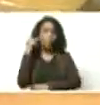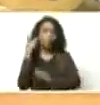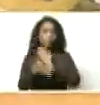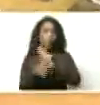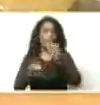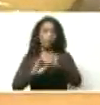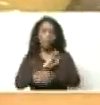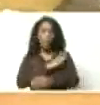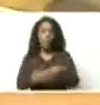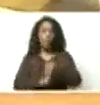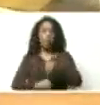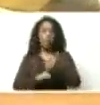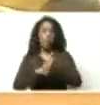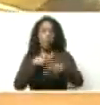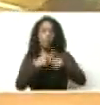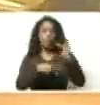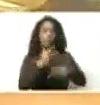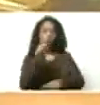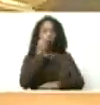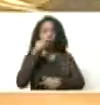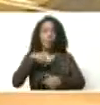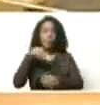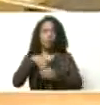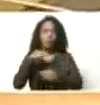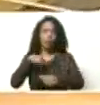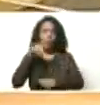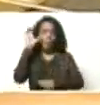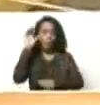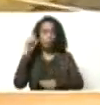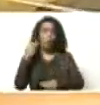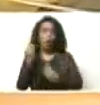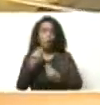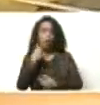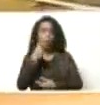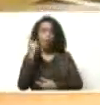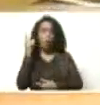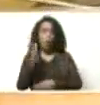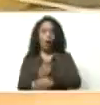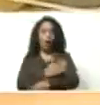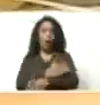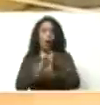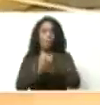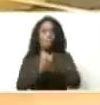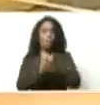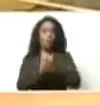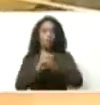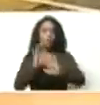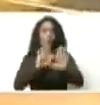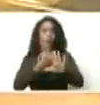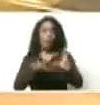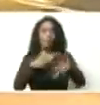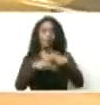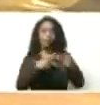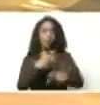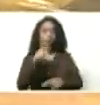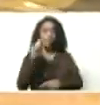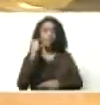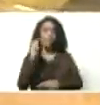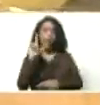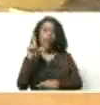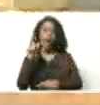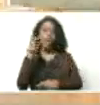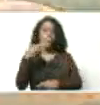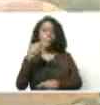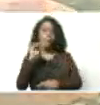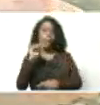alimentario dentro de nuestro país si así como lo indicó nuestra cámara anteriormente se está produciendo la tilapia y aclara que la